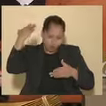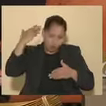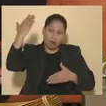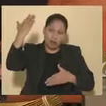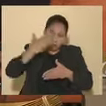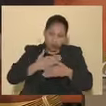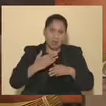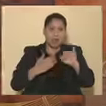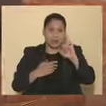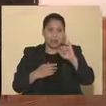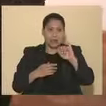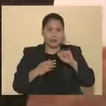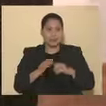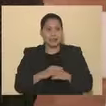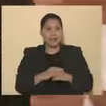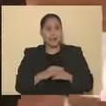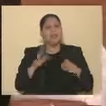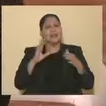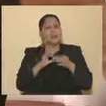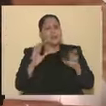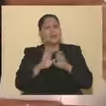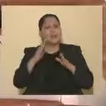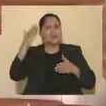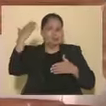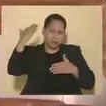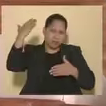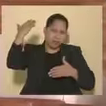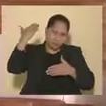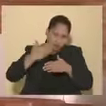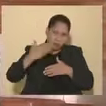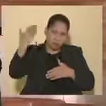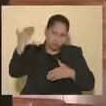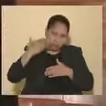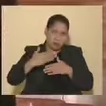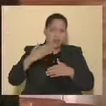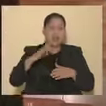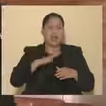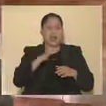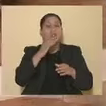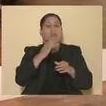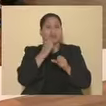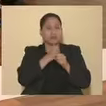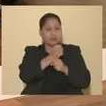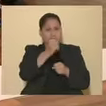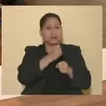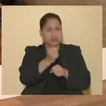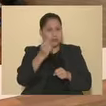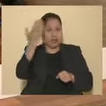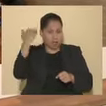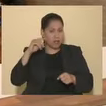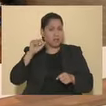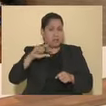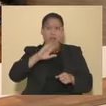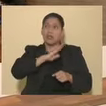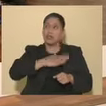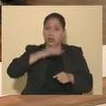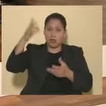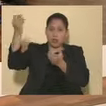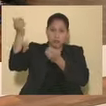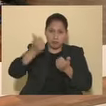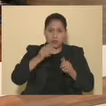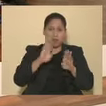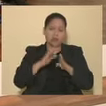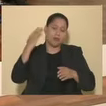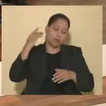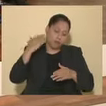Sí. Cuéntanos de las guillotinas. También vamos a tener instrumentos de tortura. Como saben, también en el medievo no solo estaba el